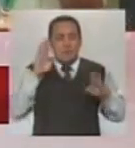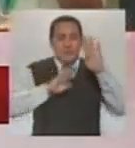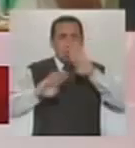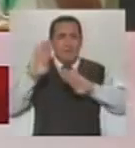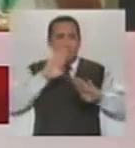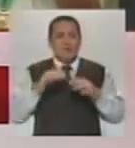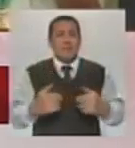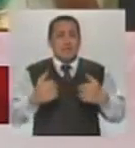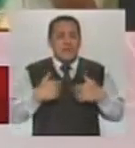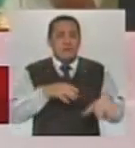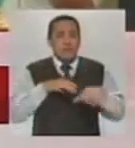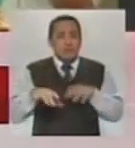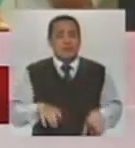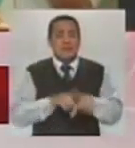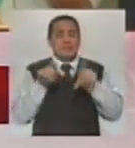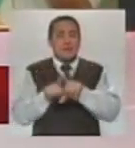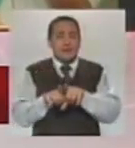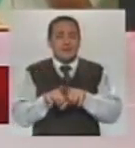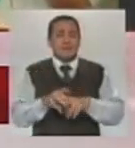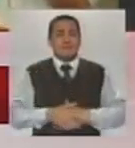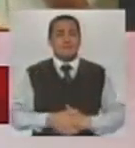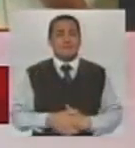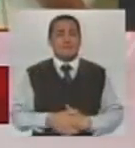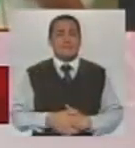preocupación y lo estamos haciendo también